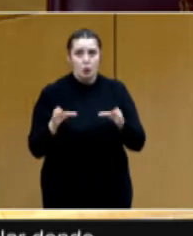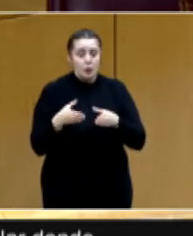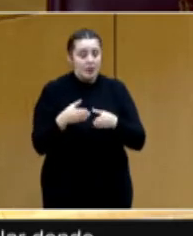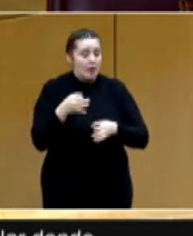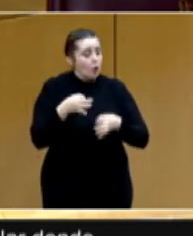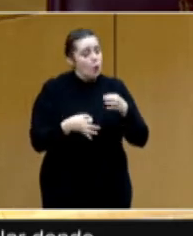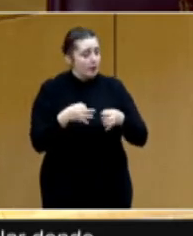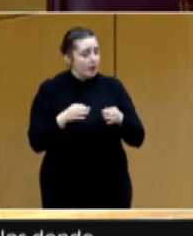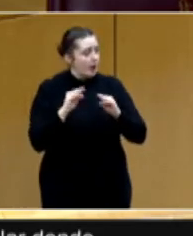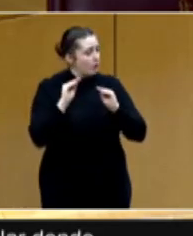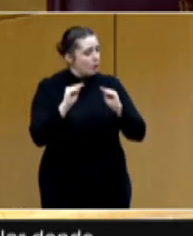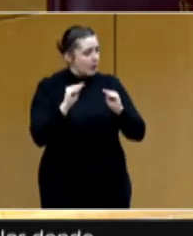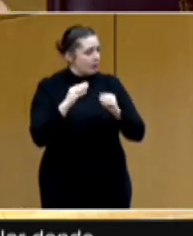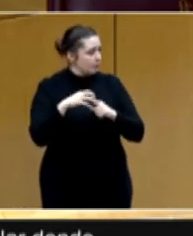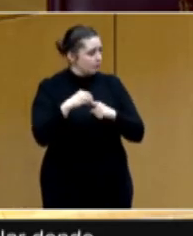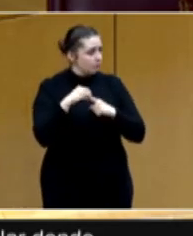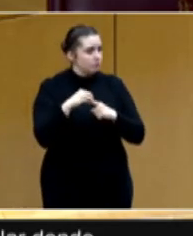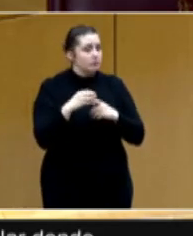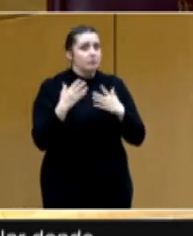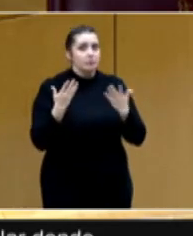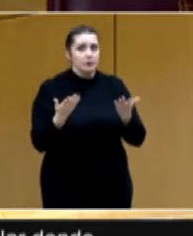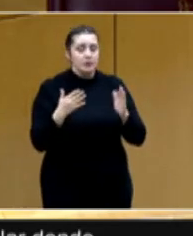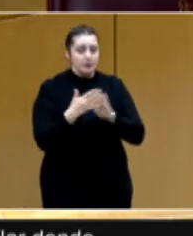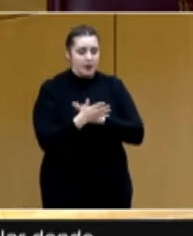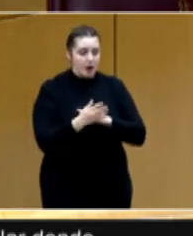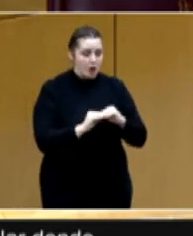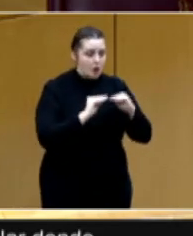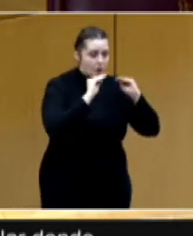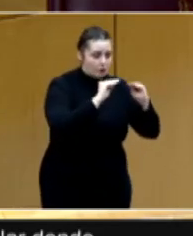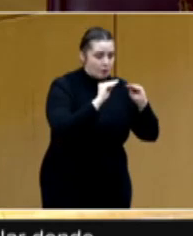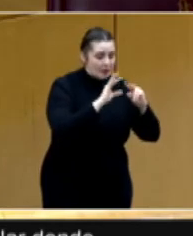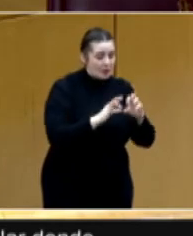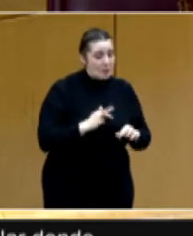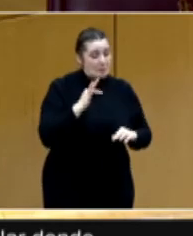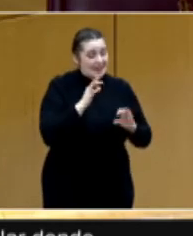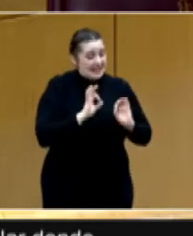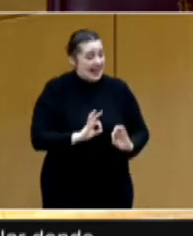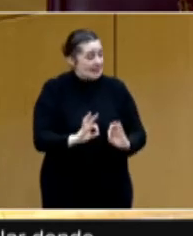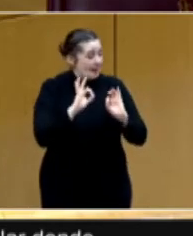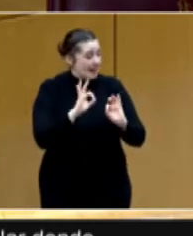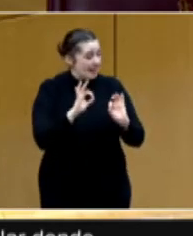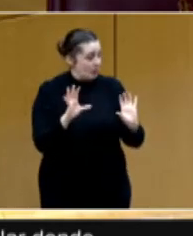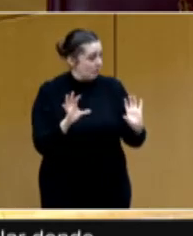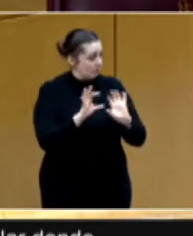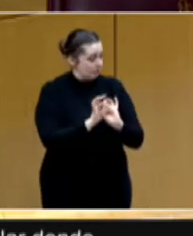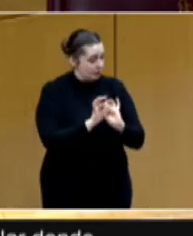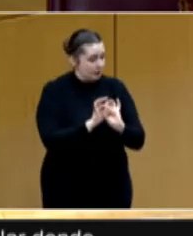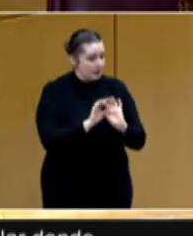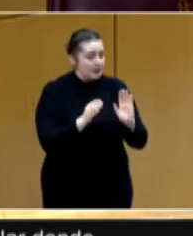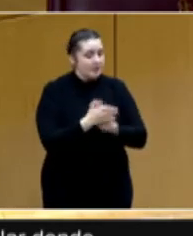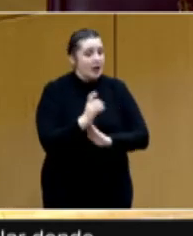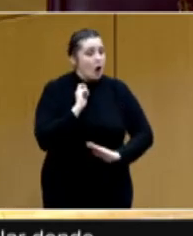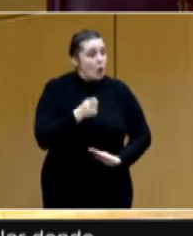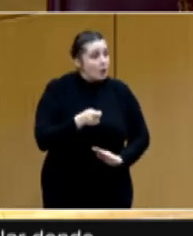Y entonces se unen formación y especialización Y de todos los operadores jurídicos no solo de los